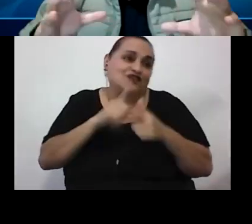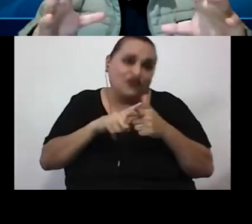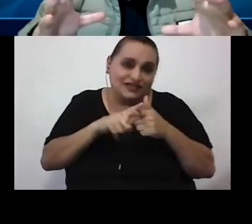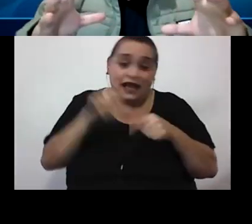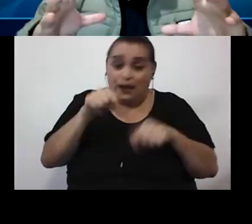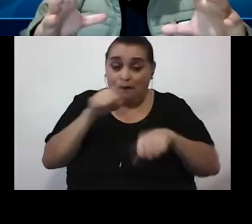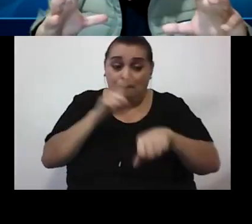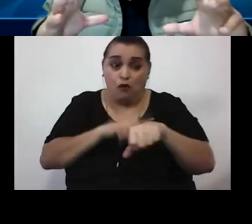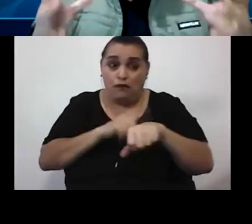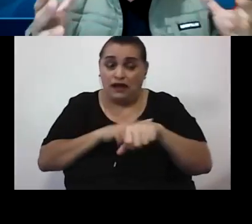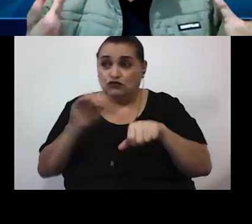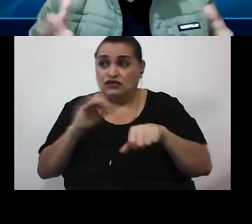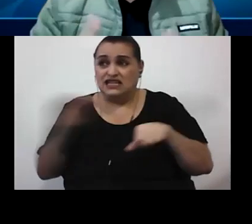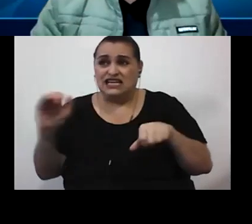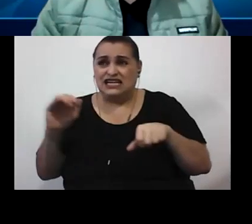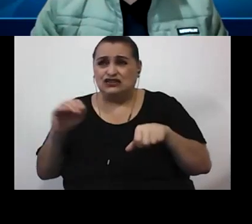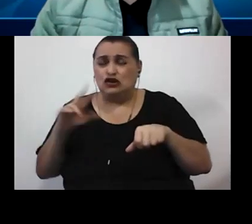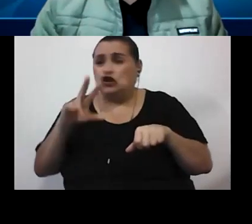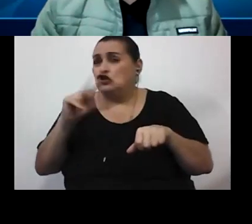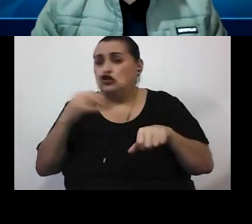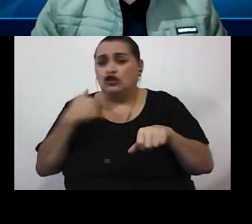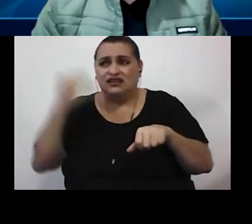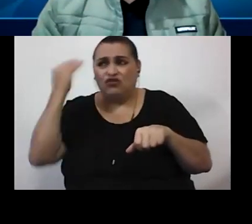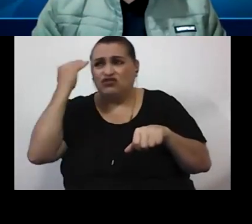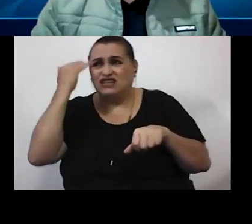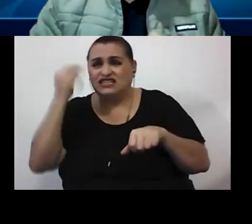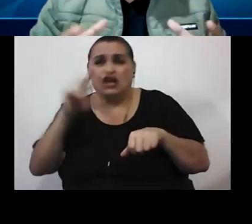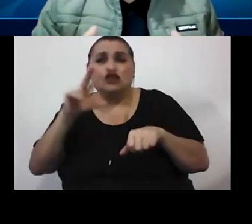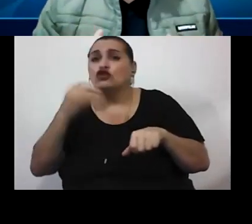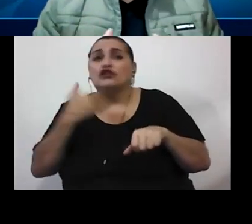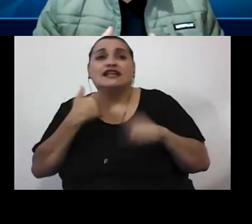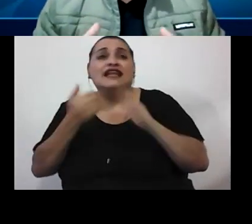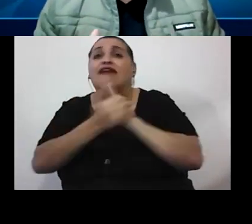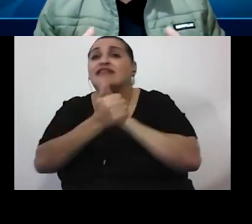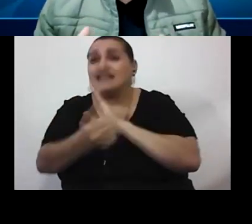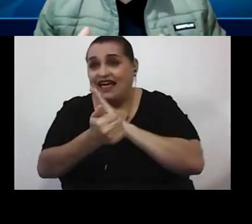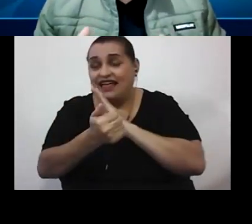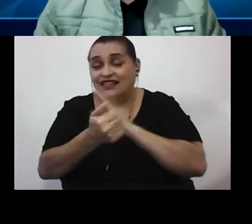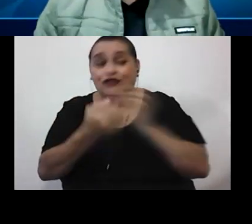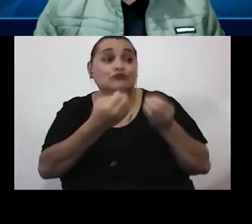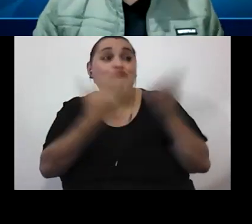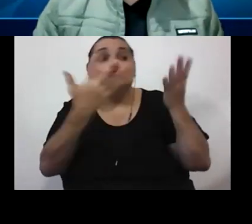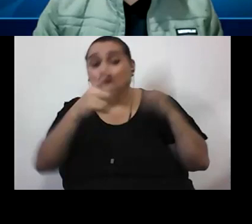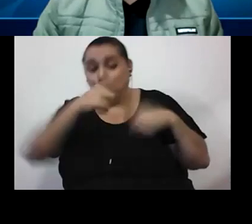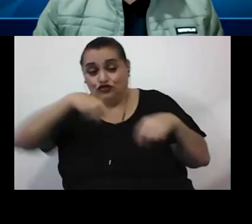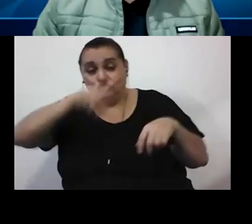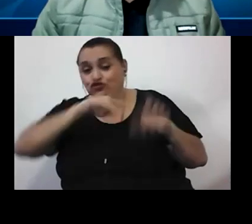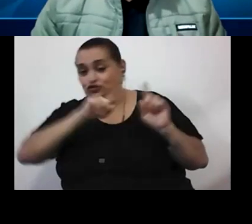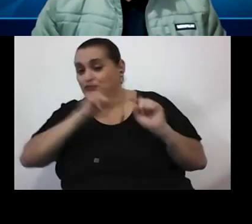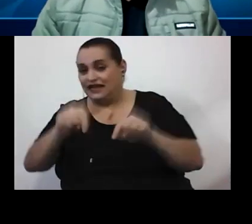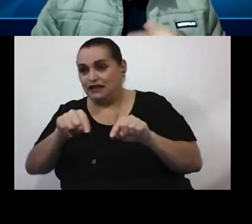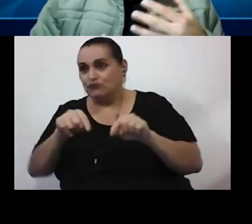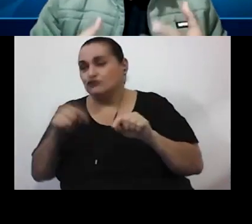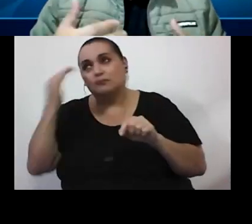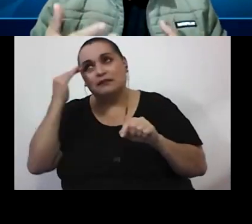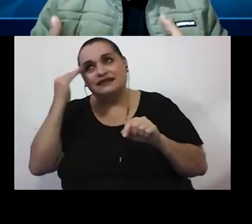momento él no tiene la conciencia de que no tiene esa habilidad. Tal vez muchos de nosotros venimos hoy así a esta charla.